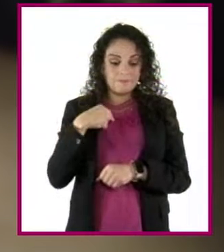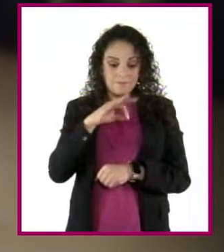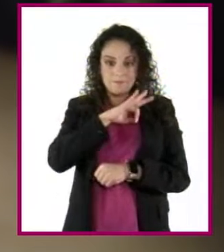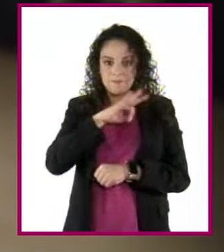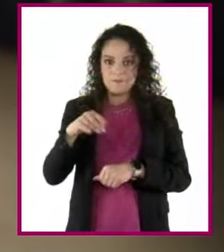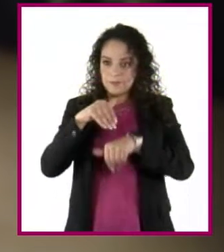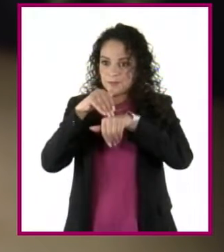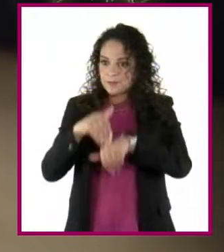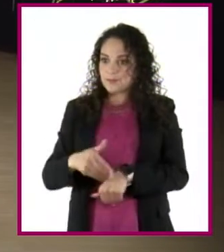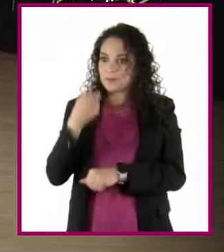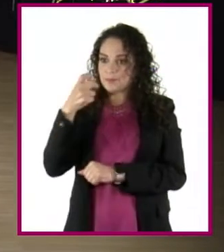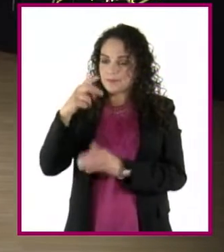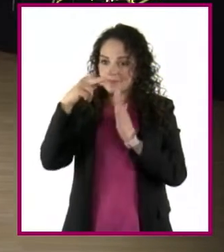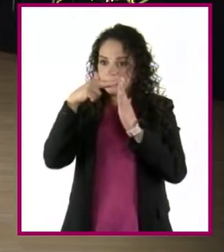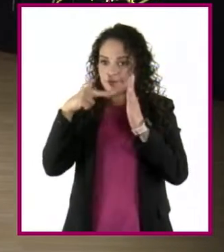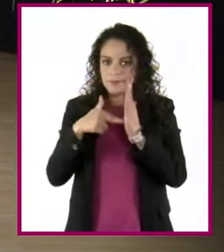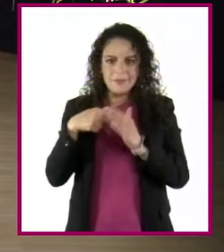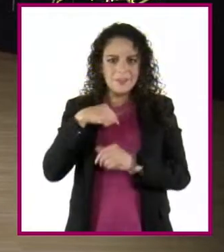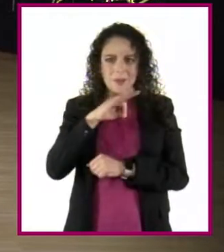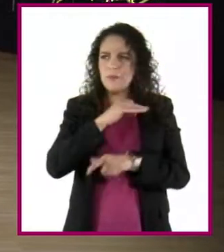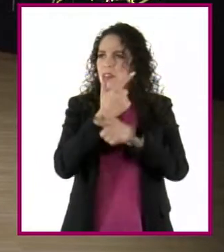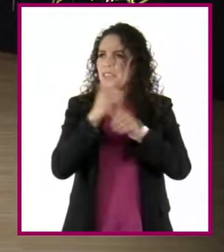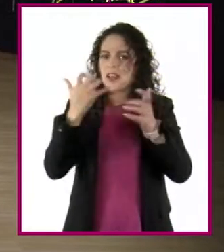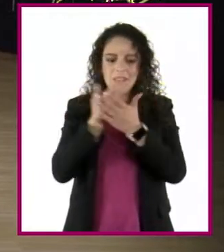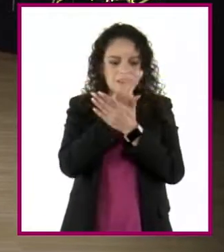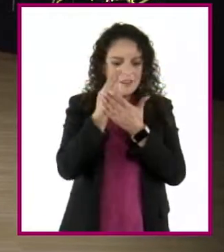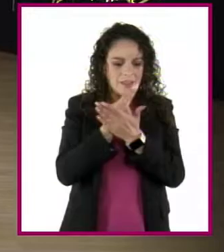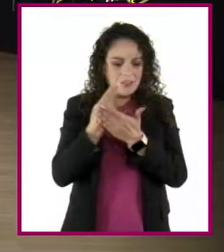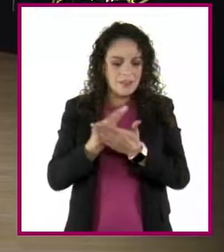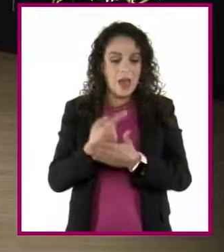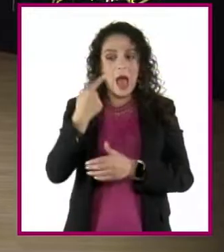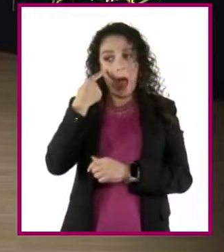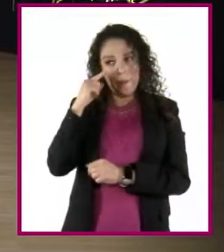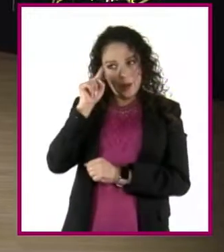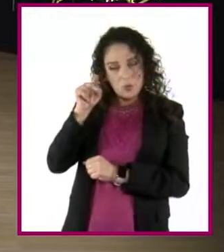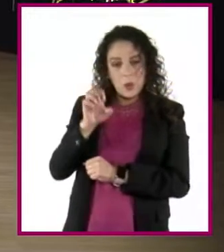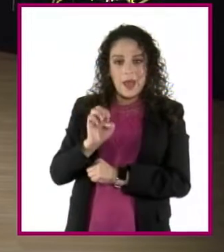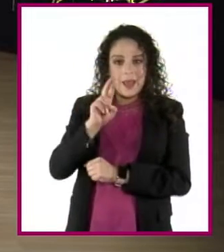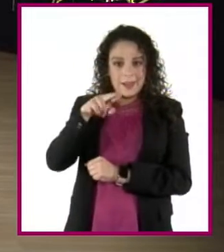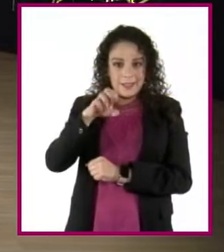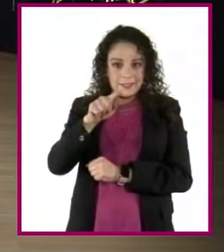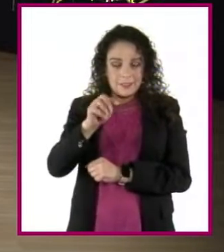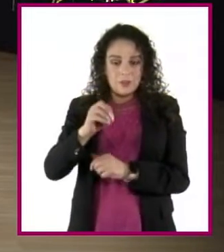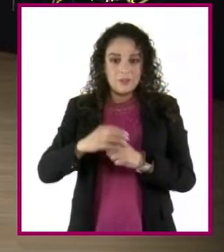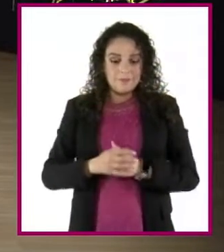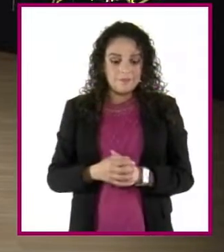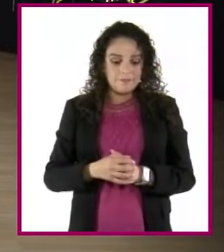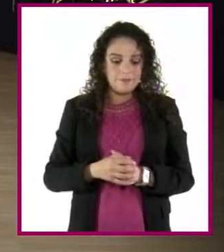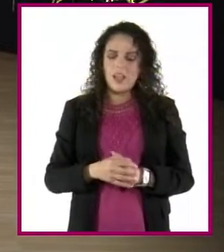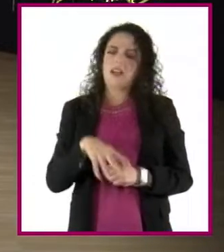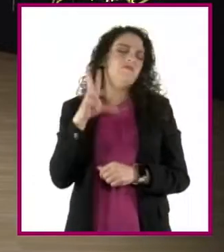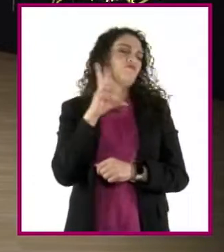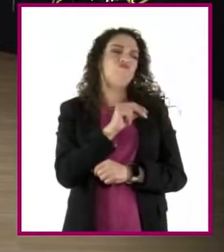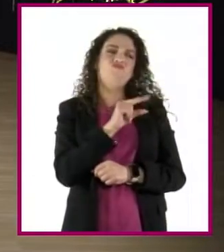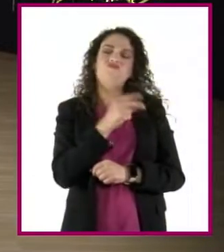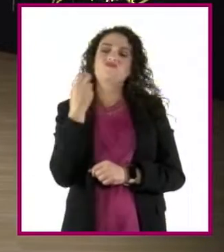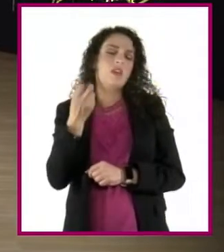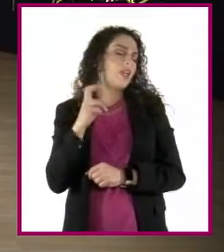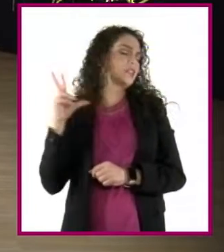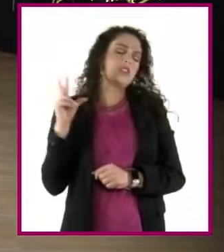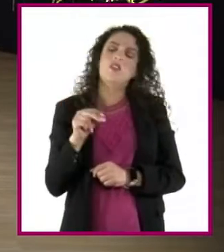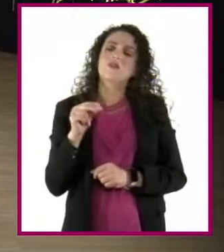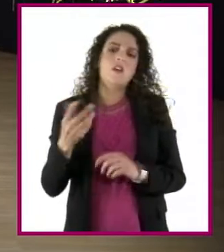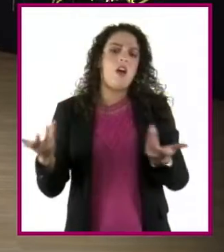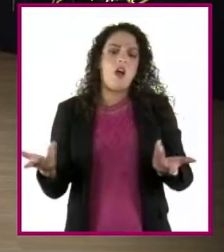que sea. A ver el tuyo, Ernesto. No, esto no. No, ¿sabes qué? Esto no tiene caso, ¿eh?